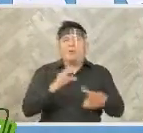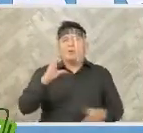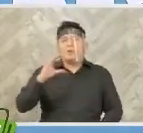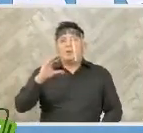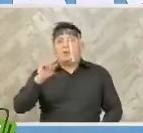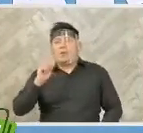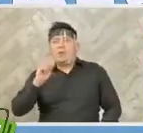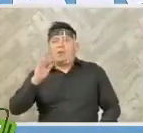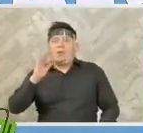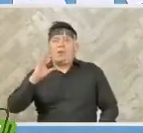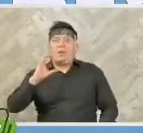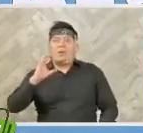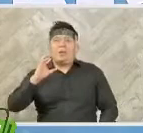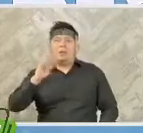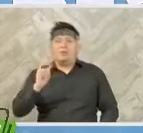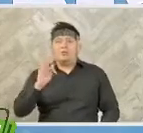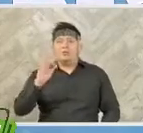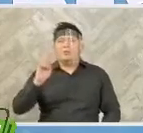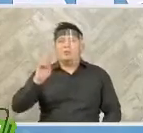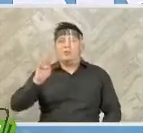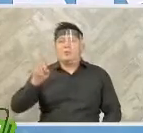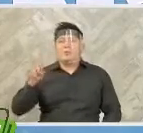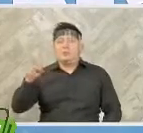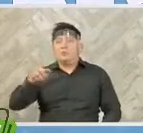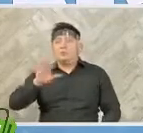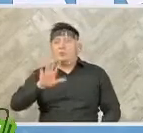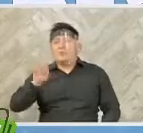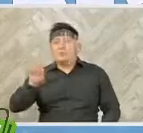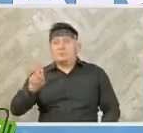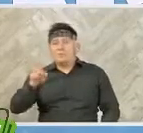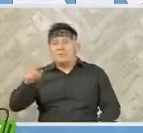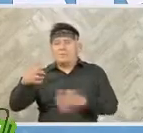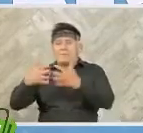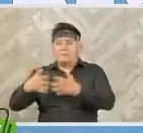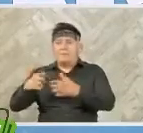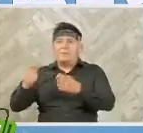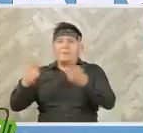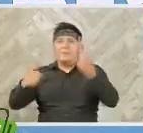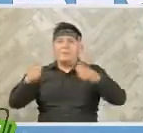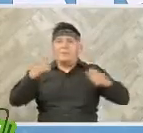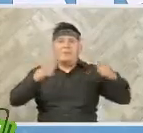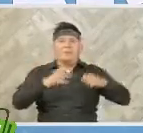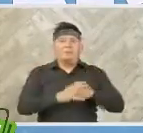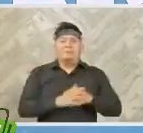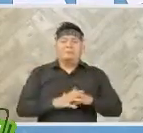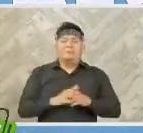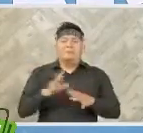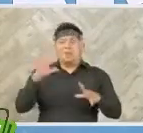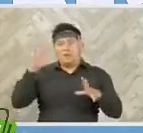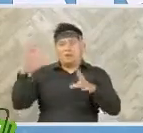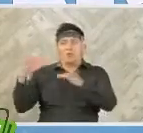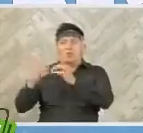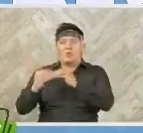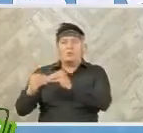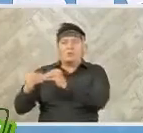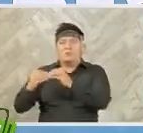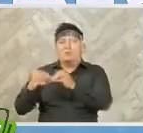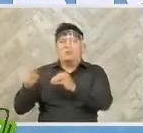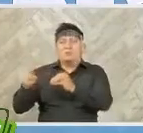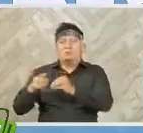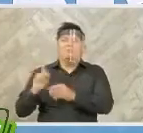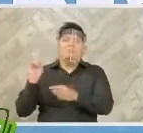Socapal. Ellos son 57 pequeños productores de cacao que están asociados hace varios años, que hoy de hecho